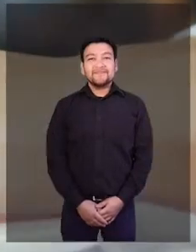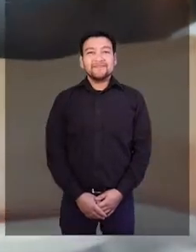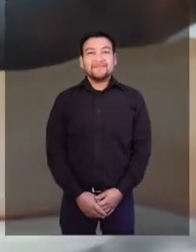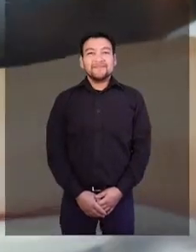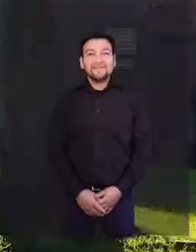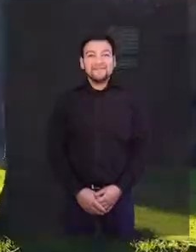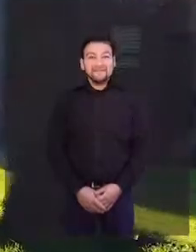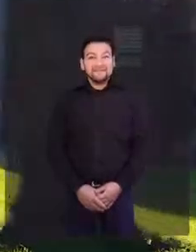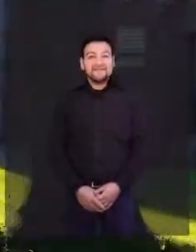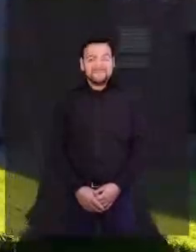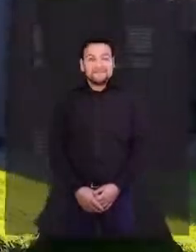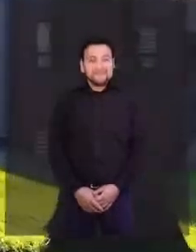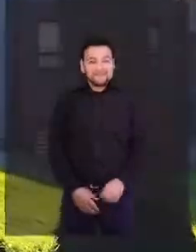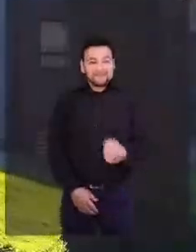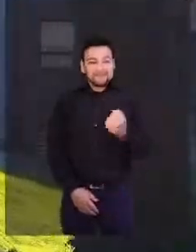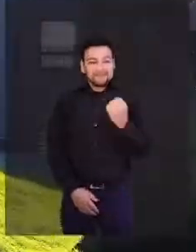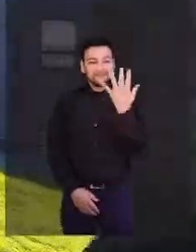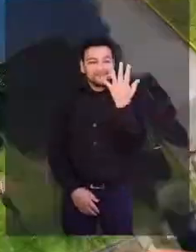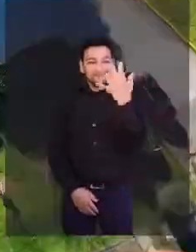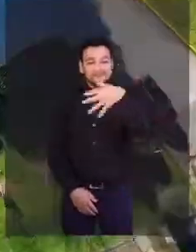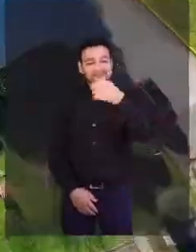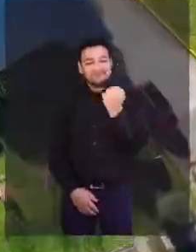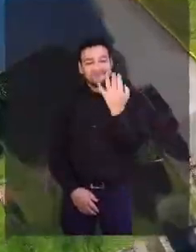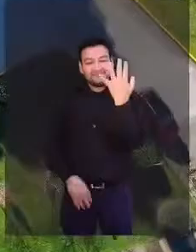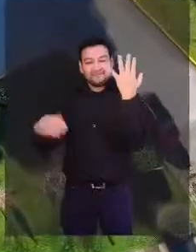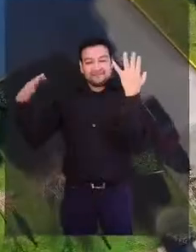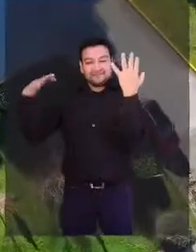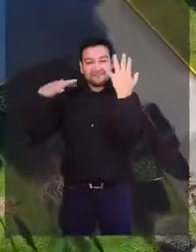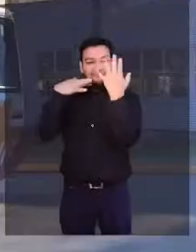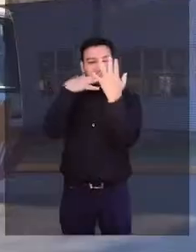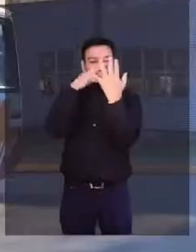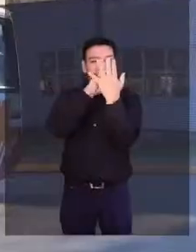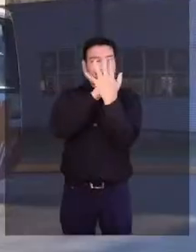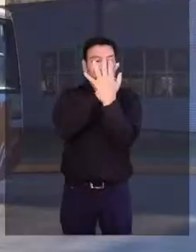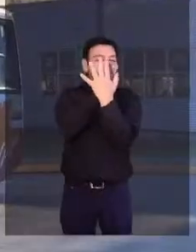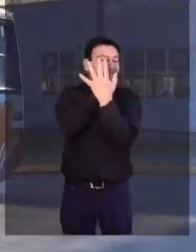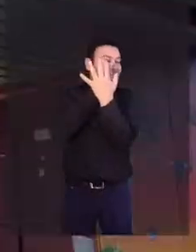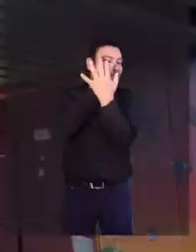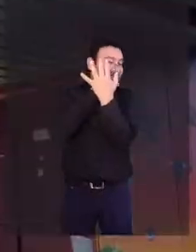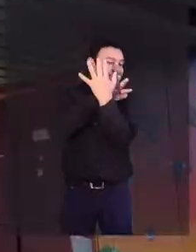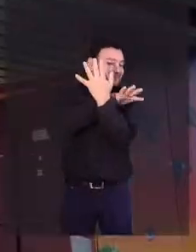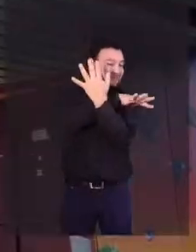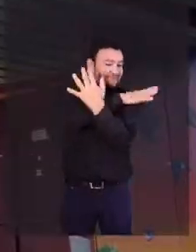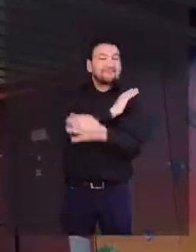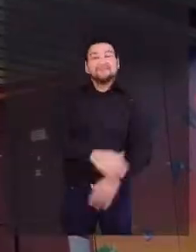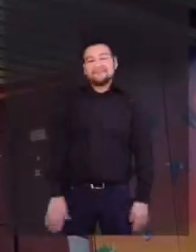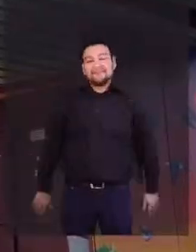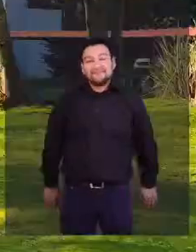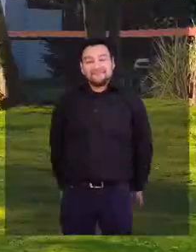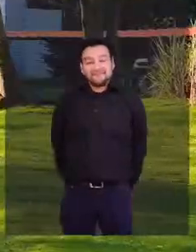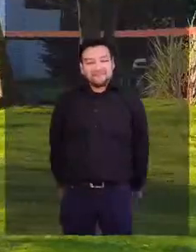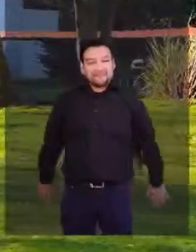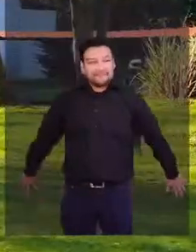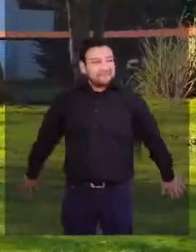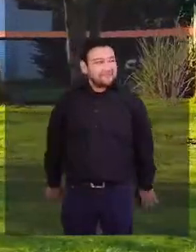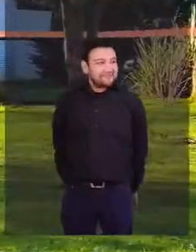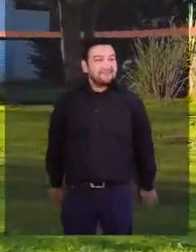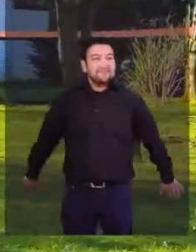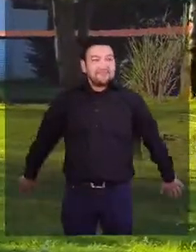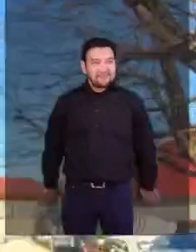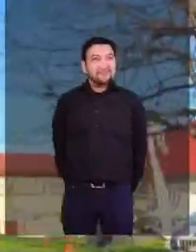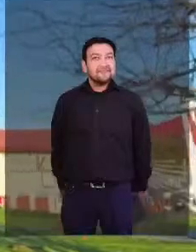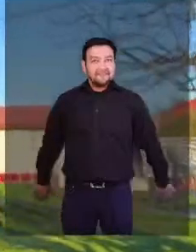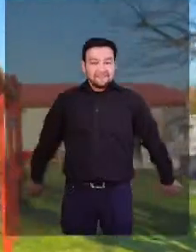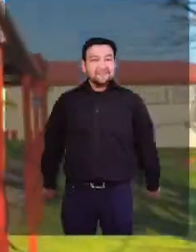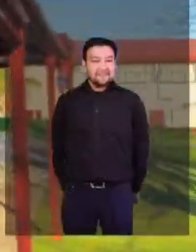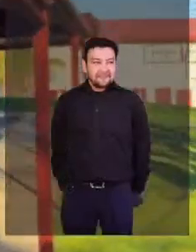En nuestras aulas fomentamos la pasión y la excelencia, cultivando habilidades y talentos. Lideramos en